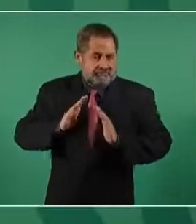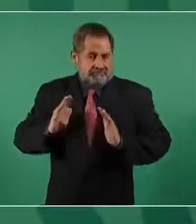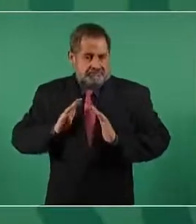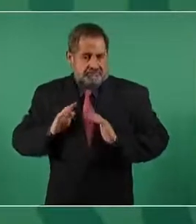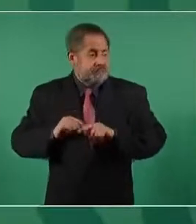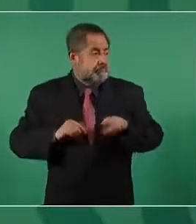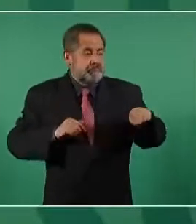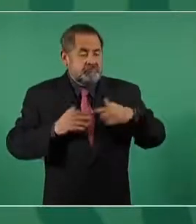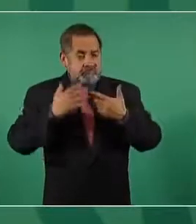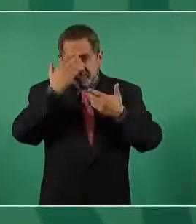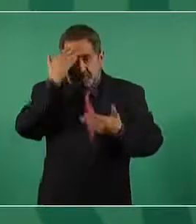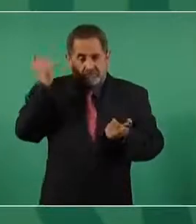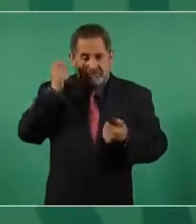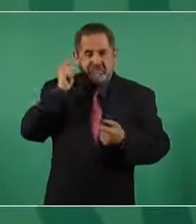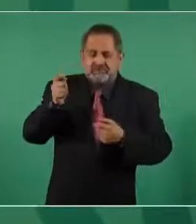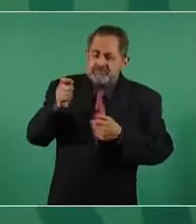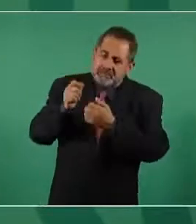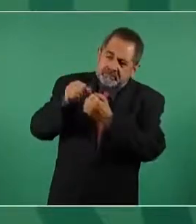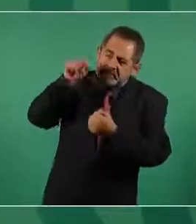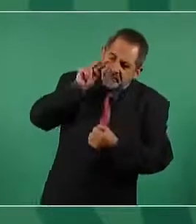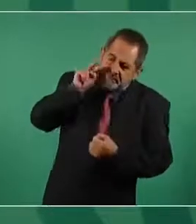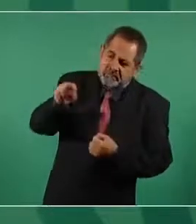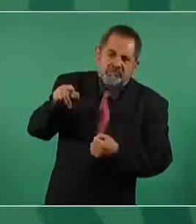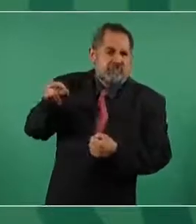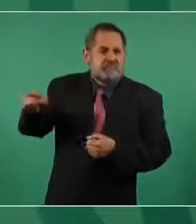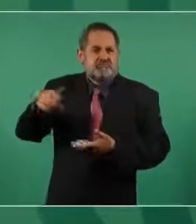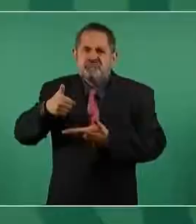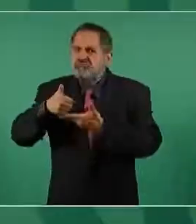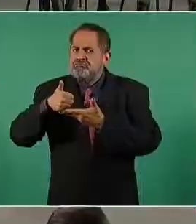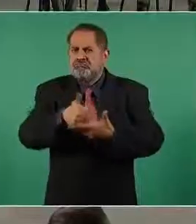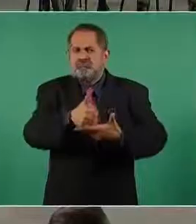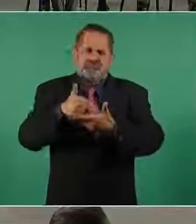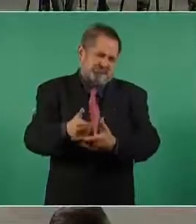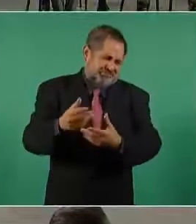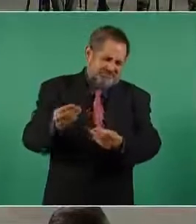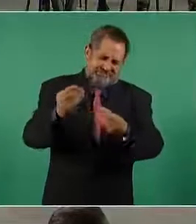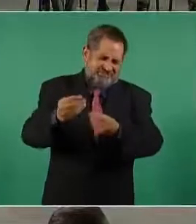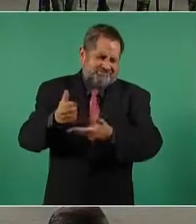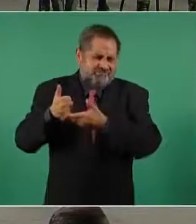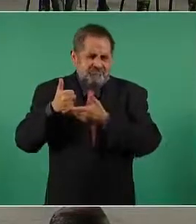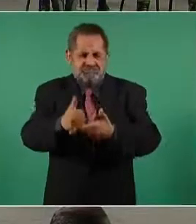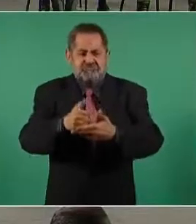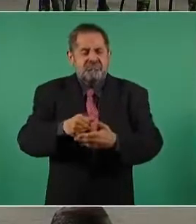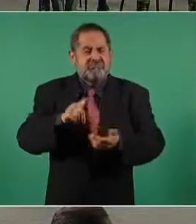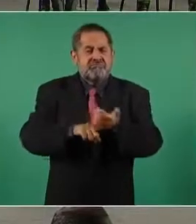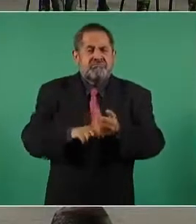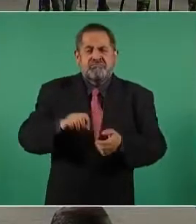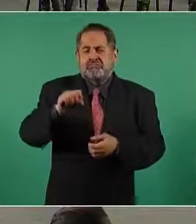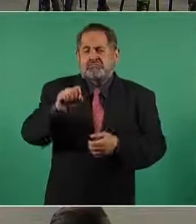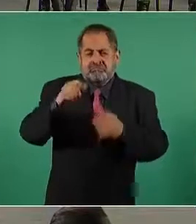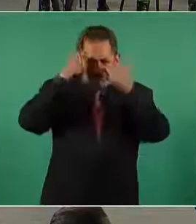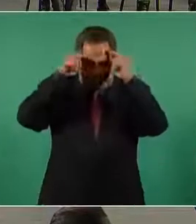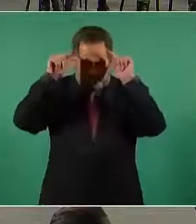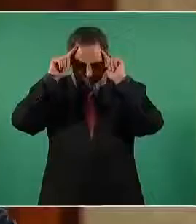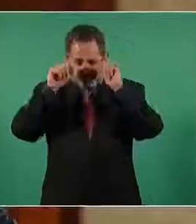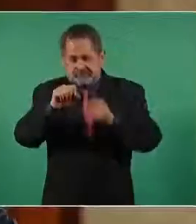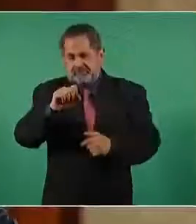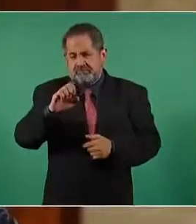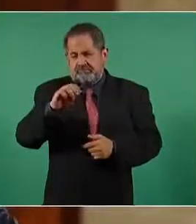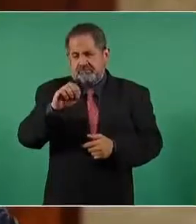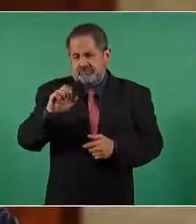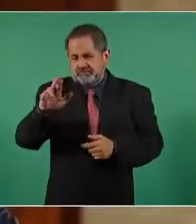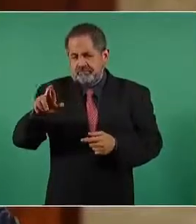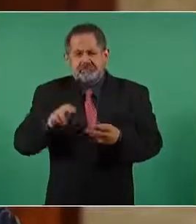mucho de lo que hacen en beneficio del pueblo, tanto la Secretaría de Marina como la Secretaría de la